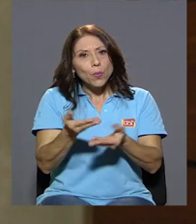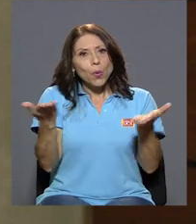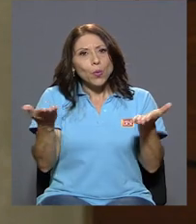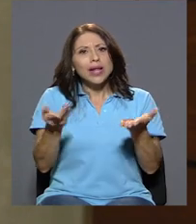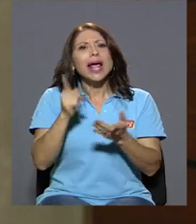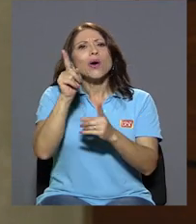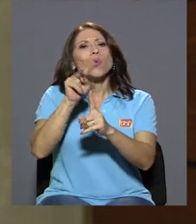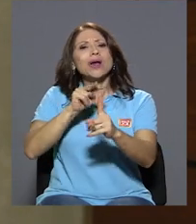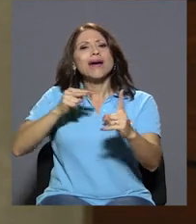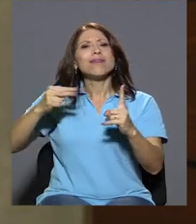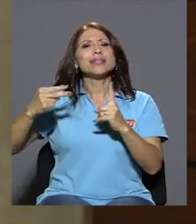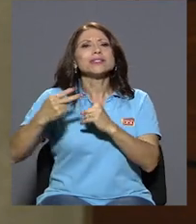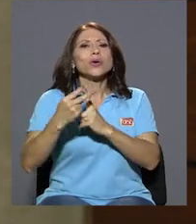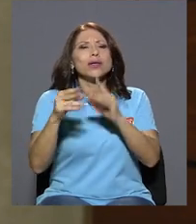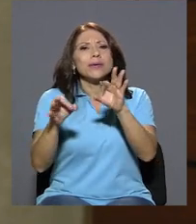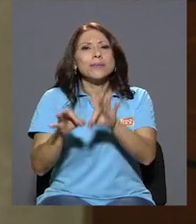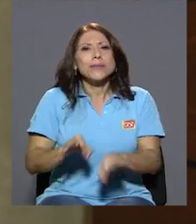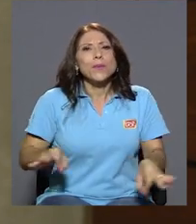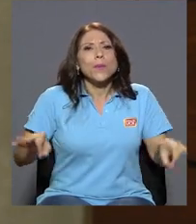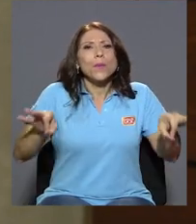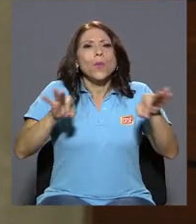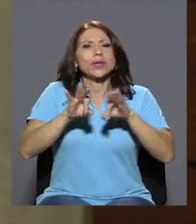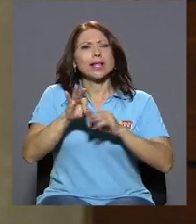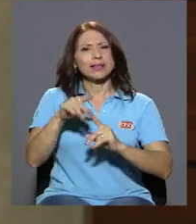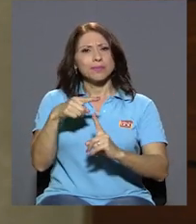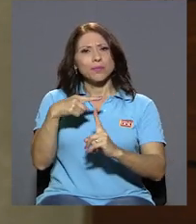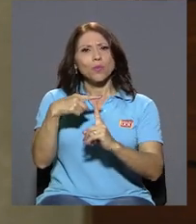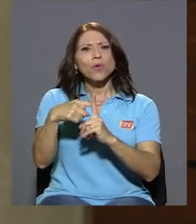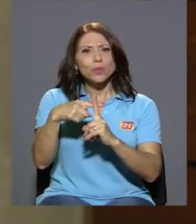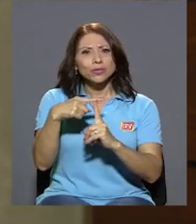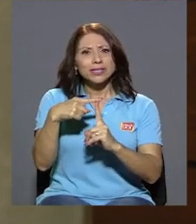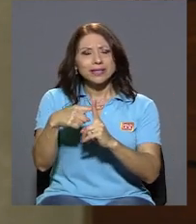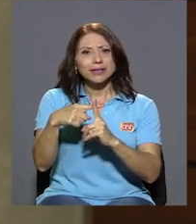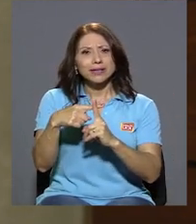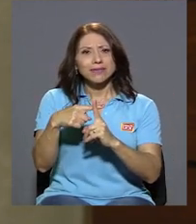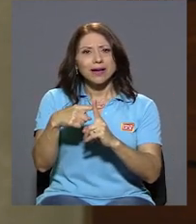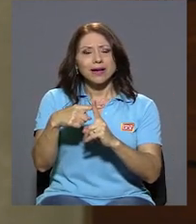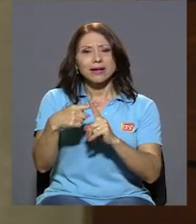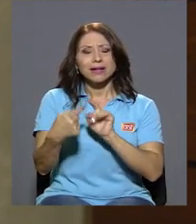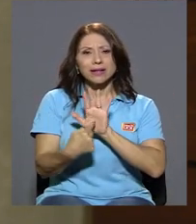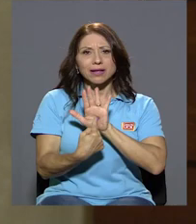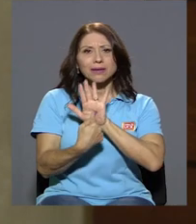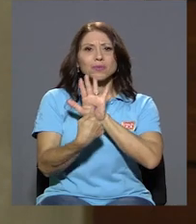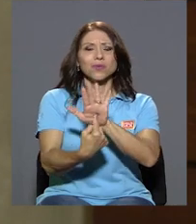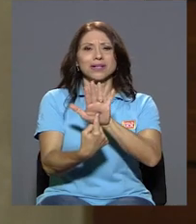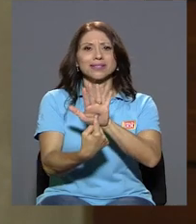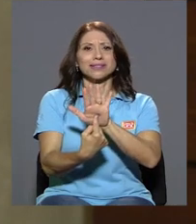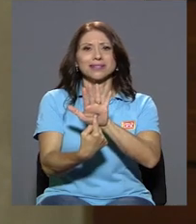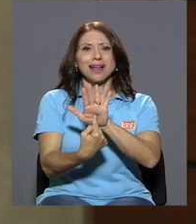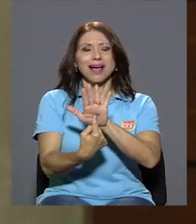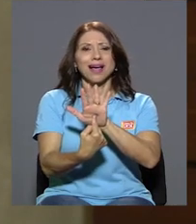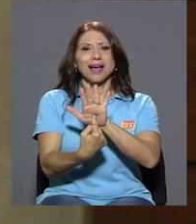versión realmente importante y muy positiva que muestra